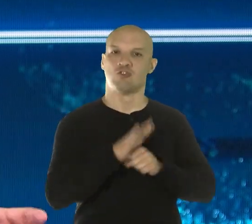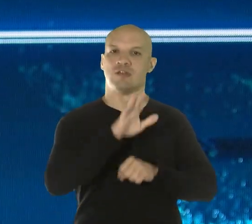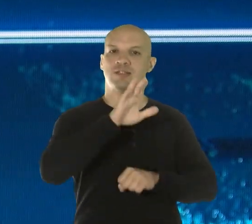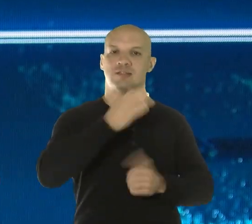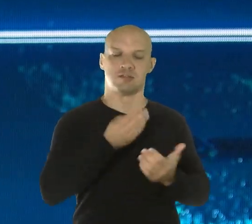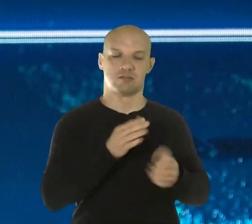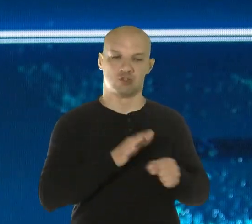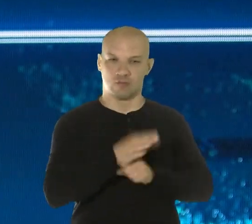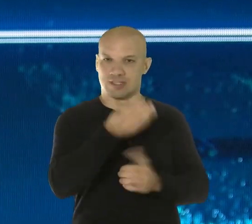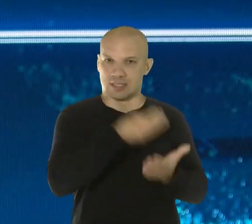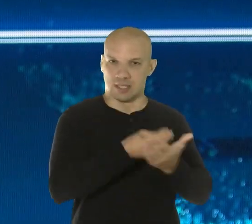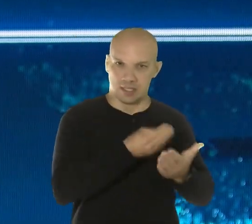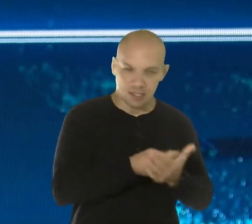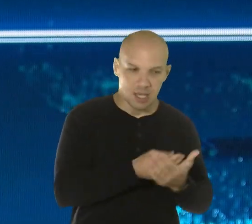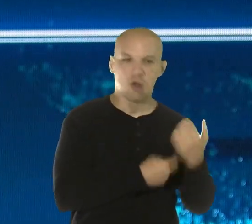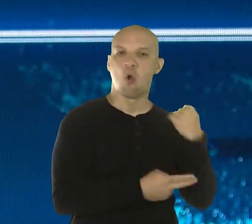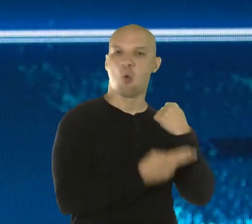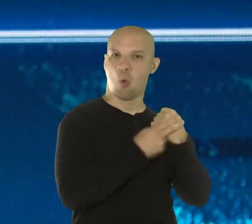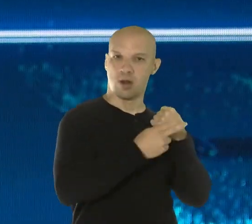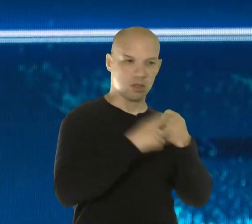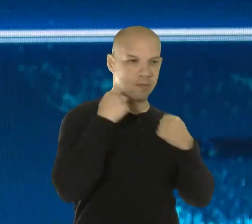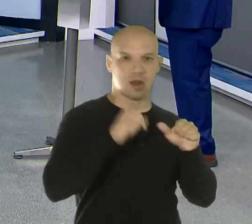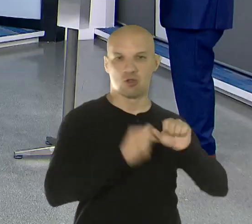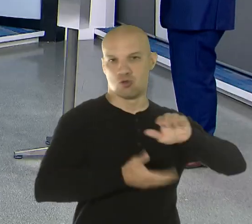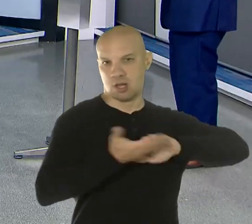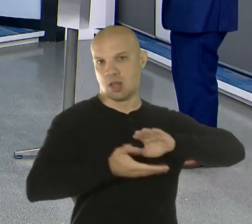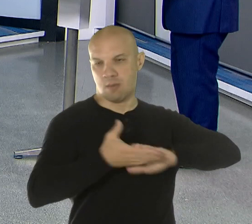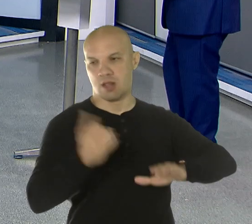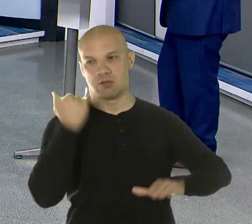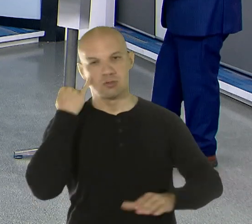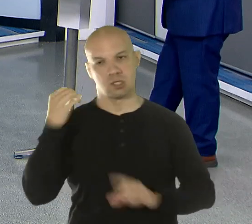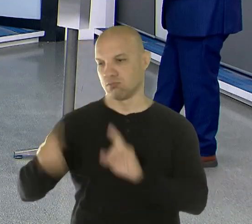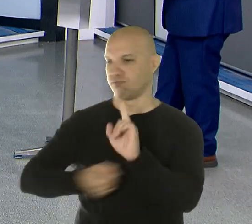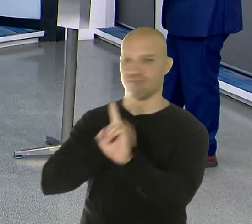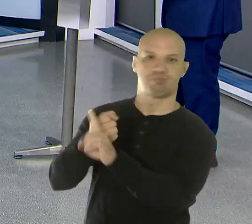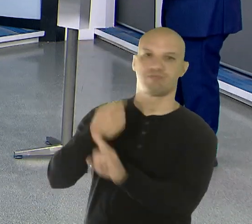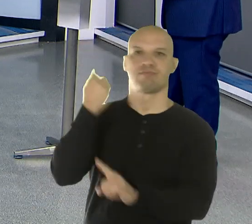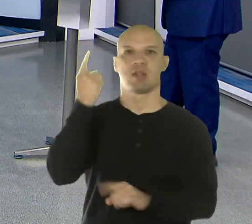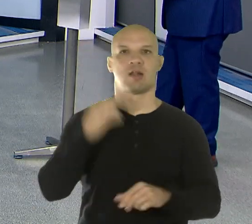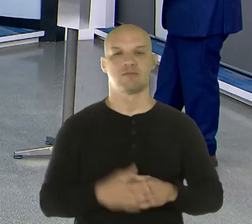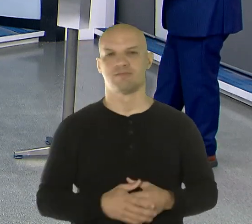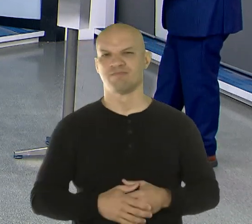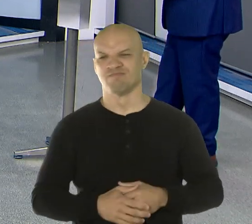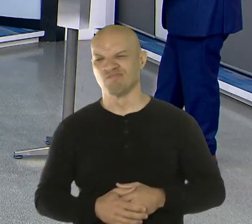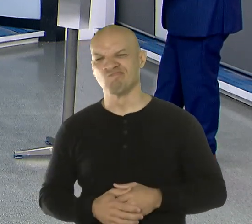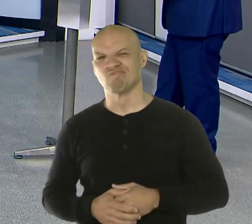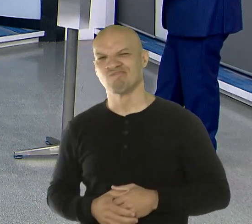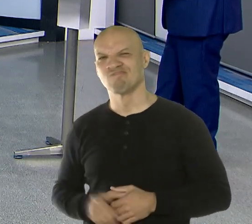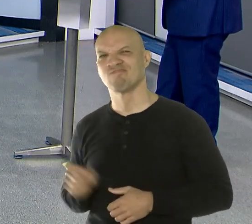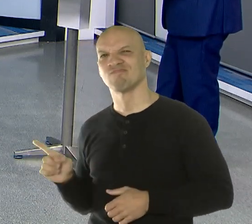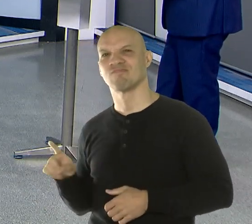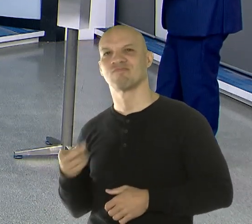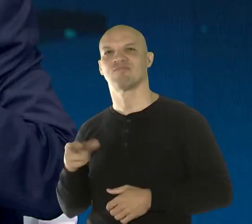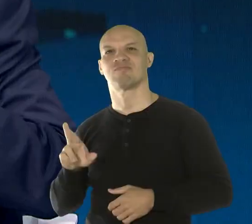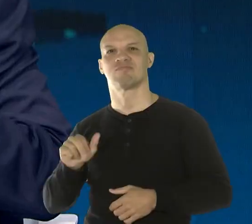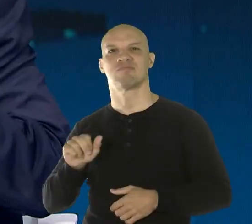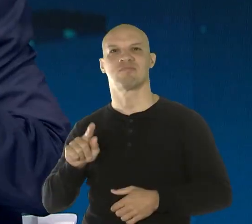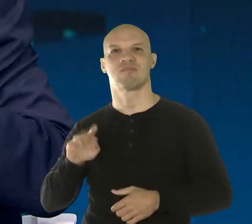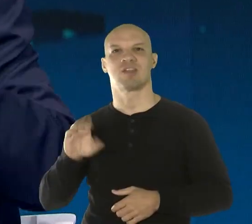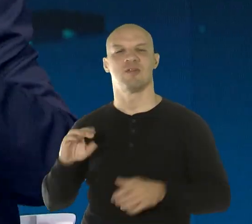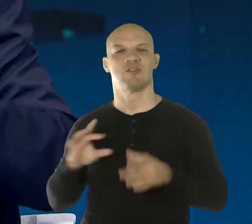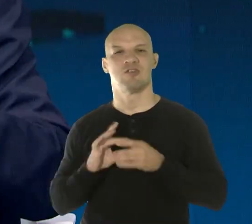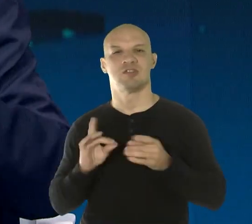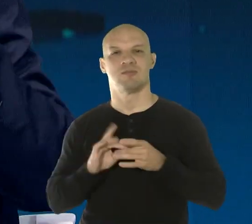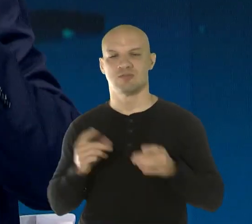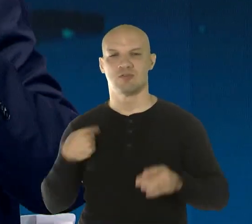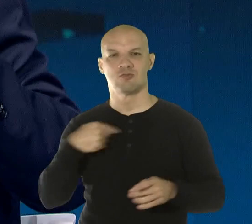reservas suficientes para continuar operando en el Pero hay que establecer que sí, como bien lo está diciendo Heriberto, y eso que estamos tratando